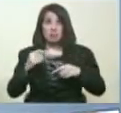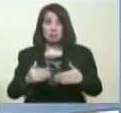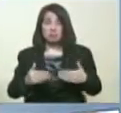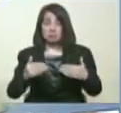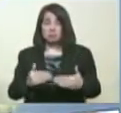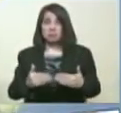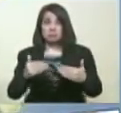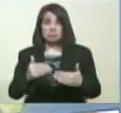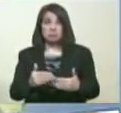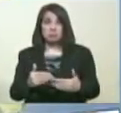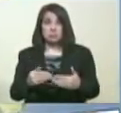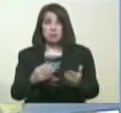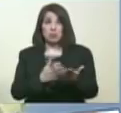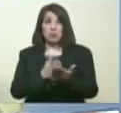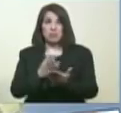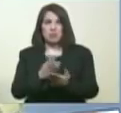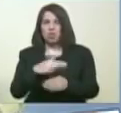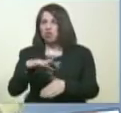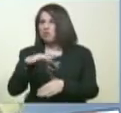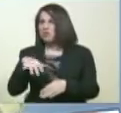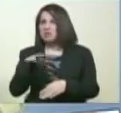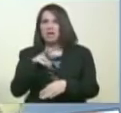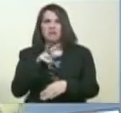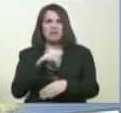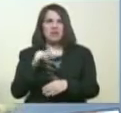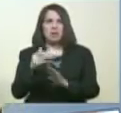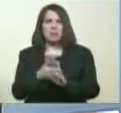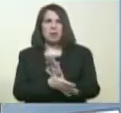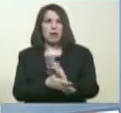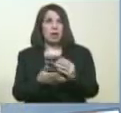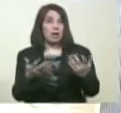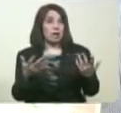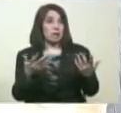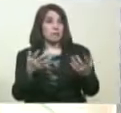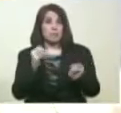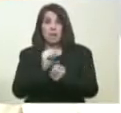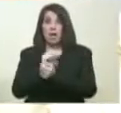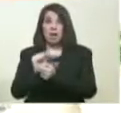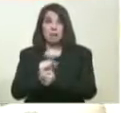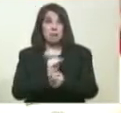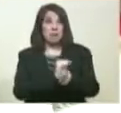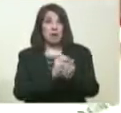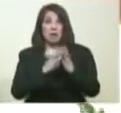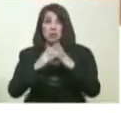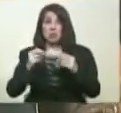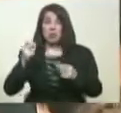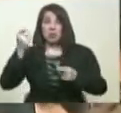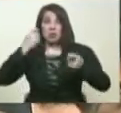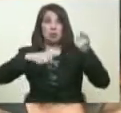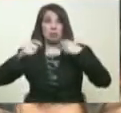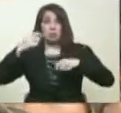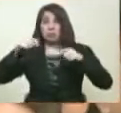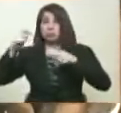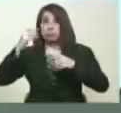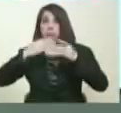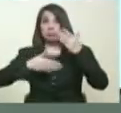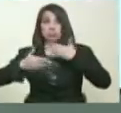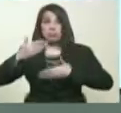en su camino. ¿Dónde está el ministro Vilma Mora? Amarre todas esas exportaciones. Correcto.